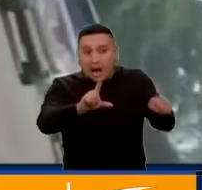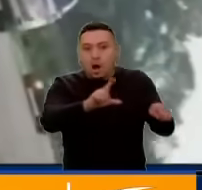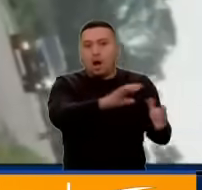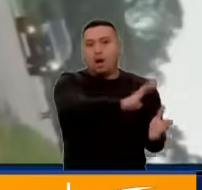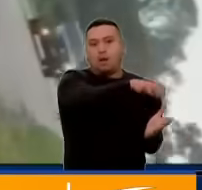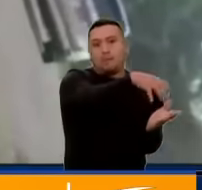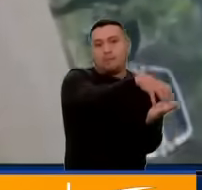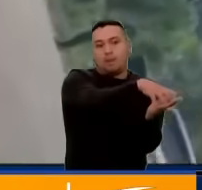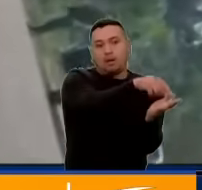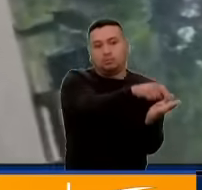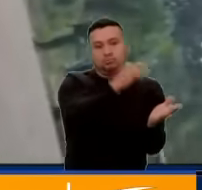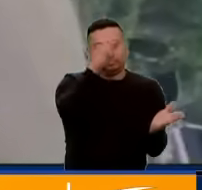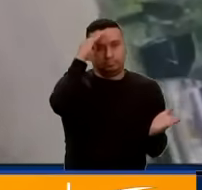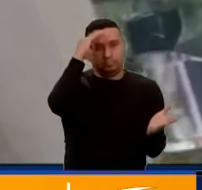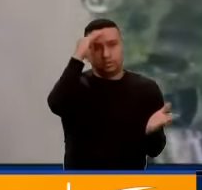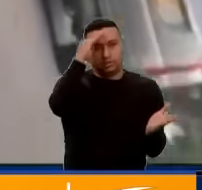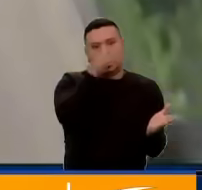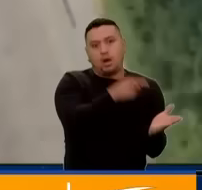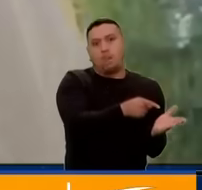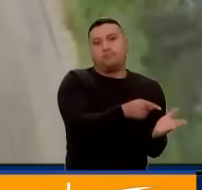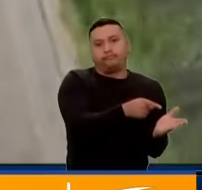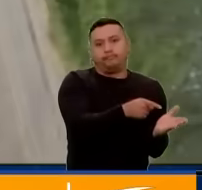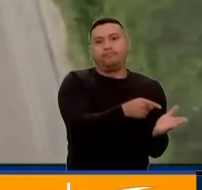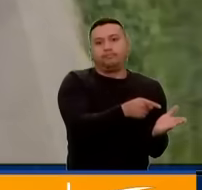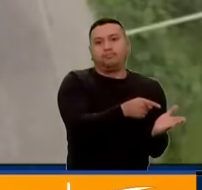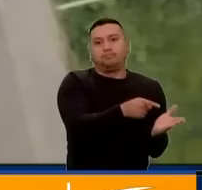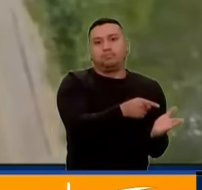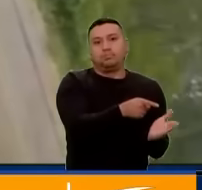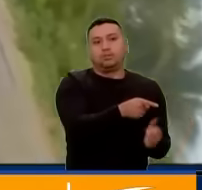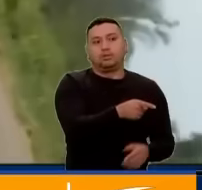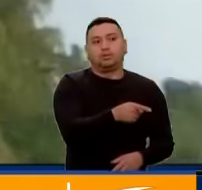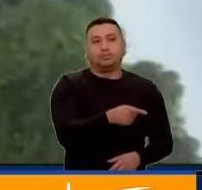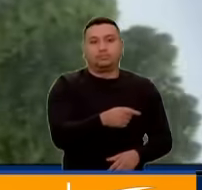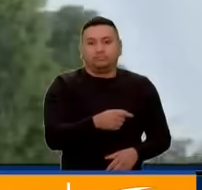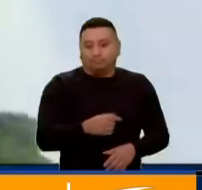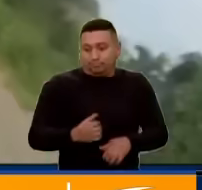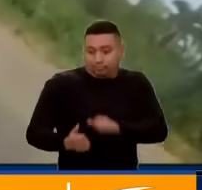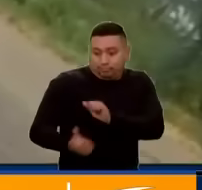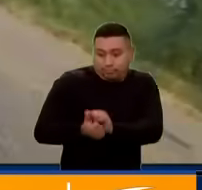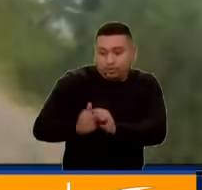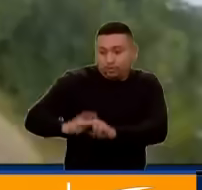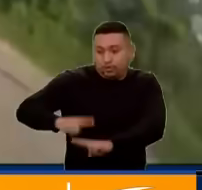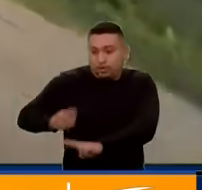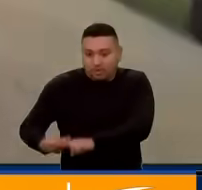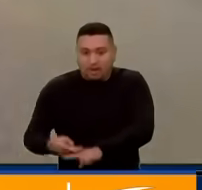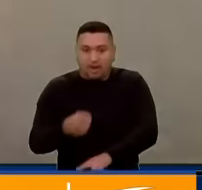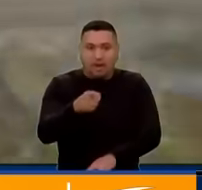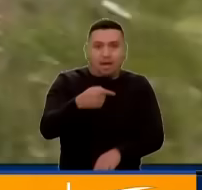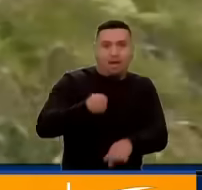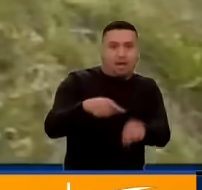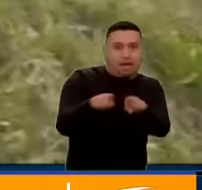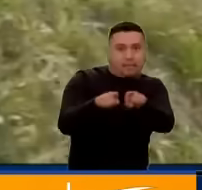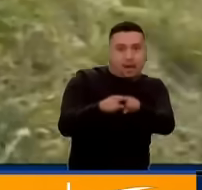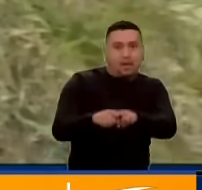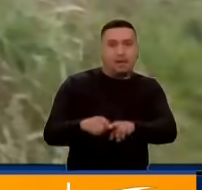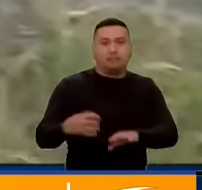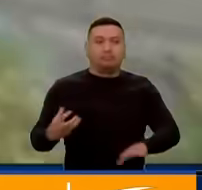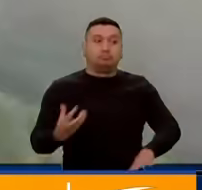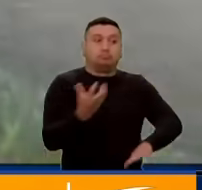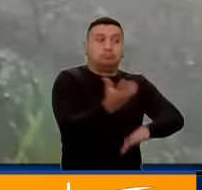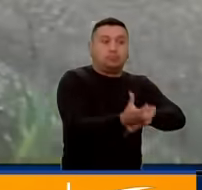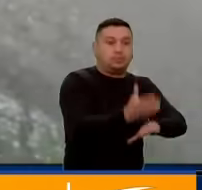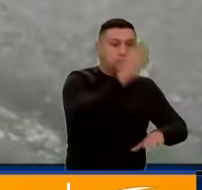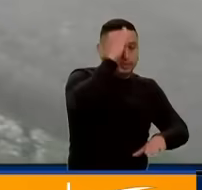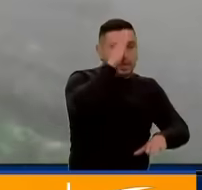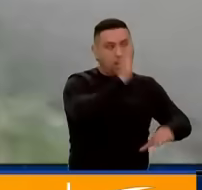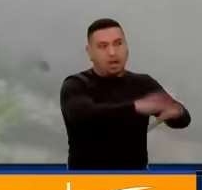llego junto con ellas a la estación, me presento y pongo en conocimiento a las autoridades de